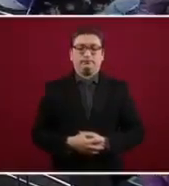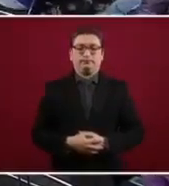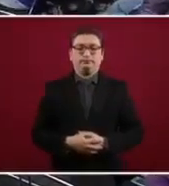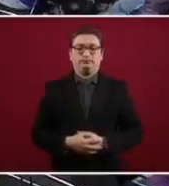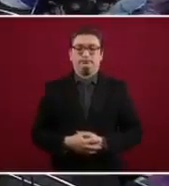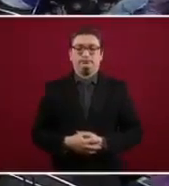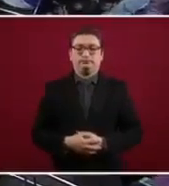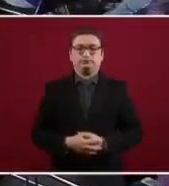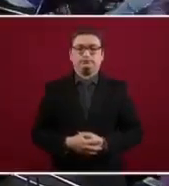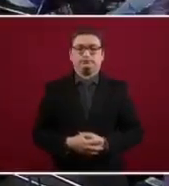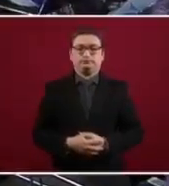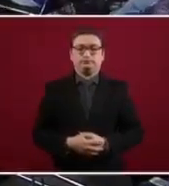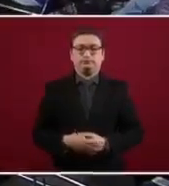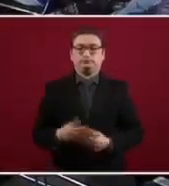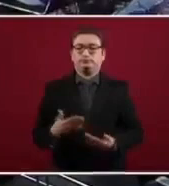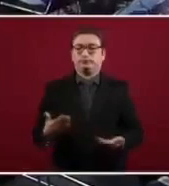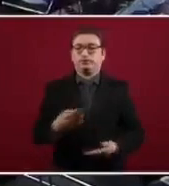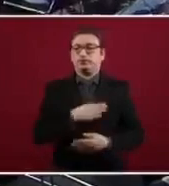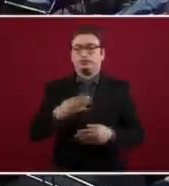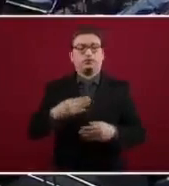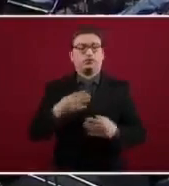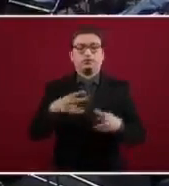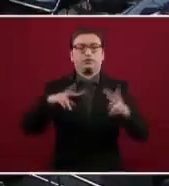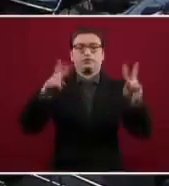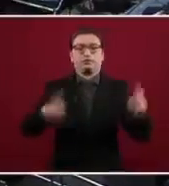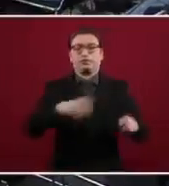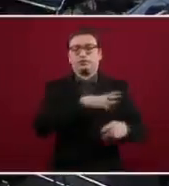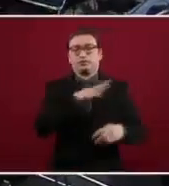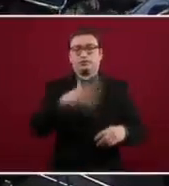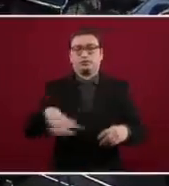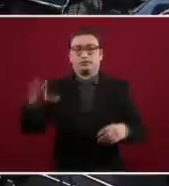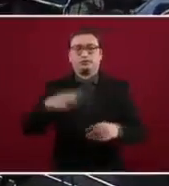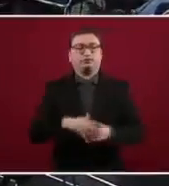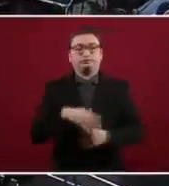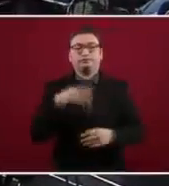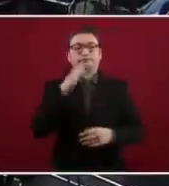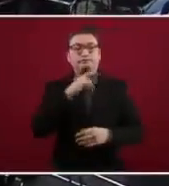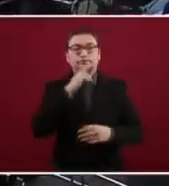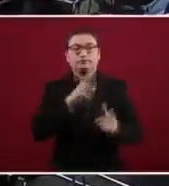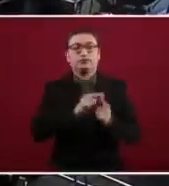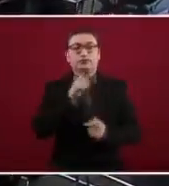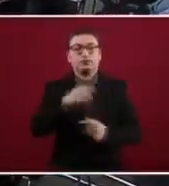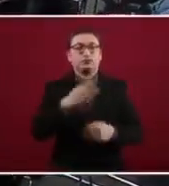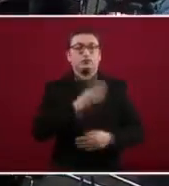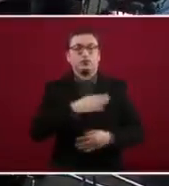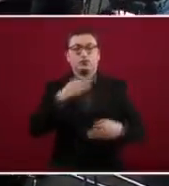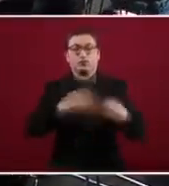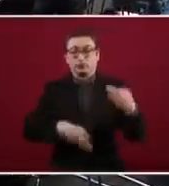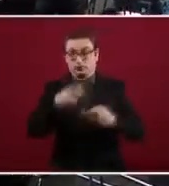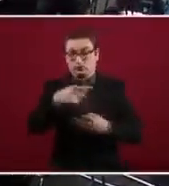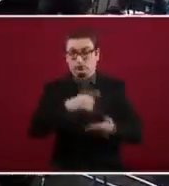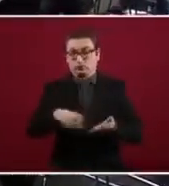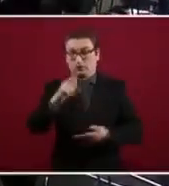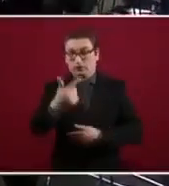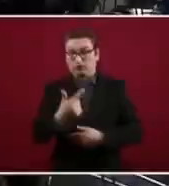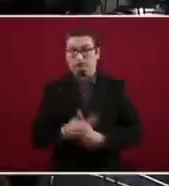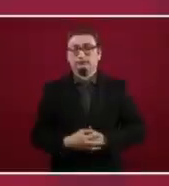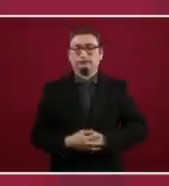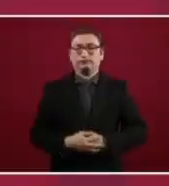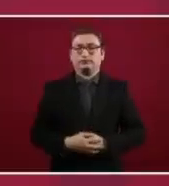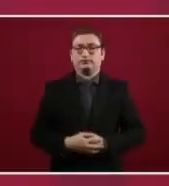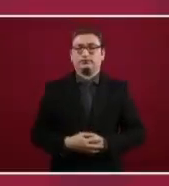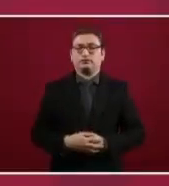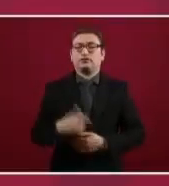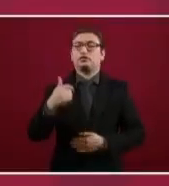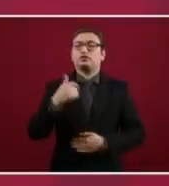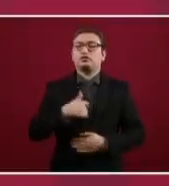bueno pues presidente vámonos a lo general a segundo rápido va a ir al buen fin de usted usted comprar algo voy a estar